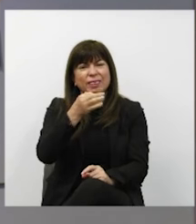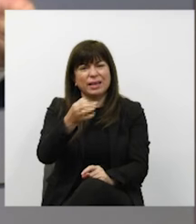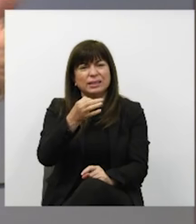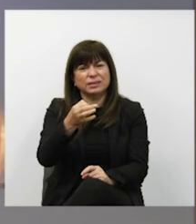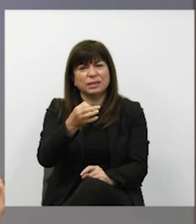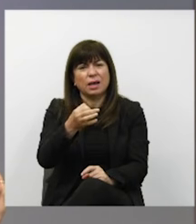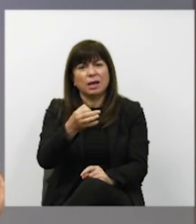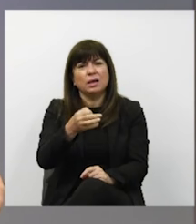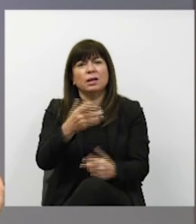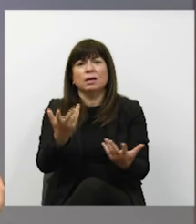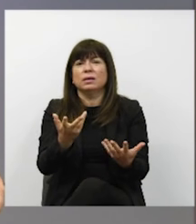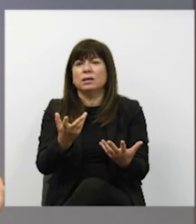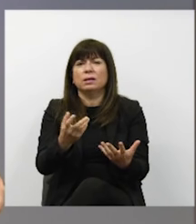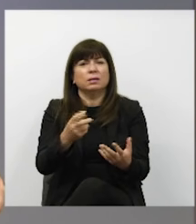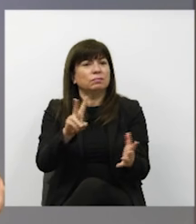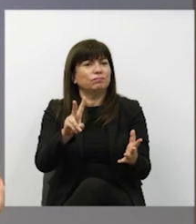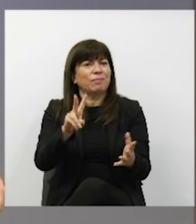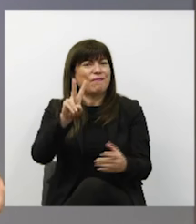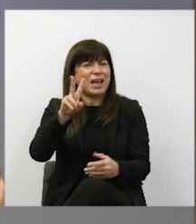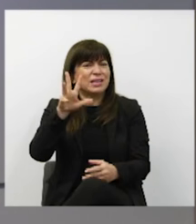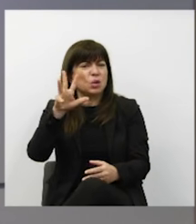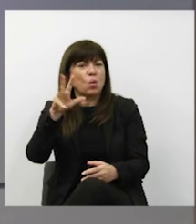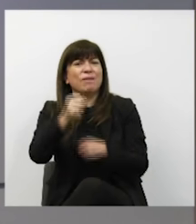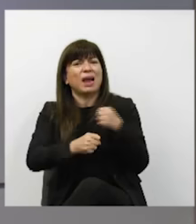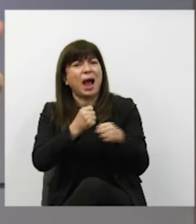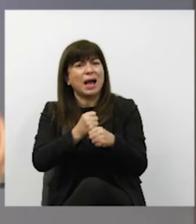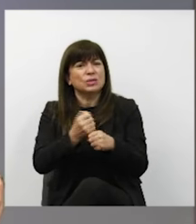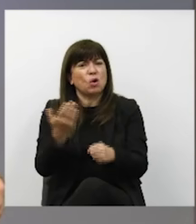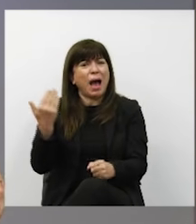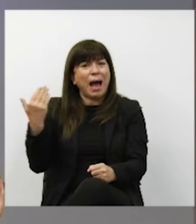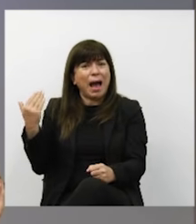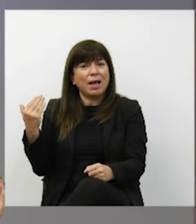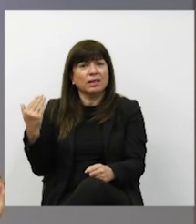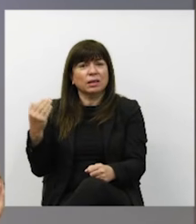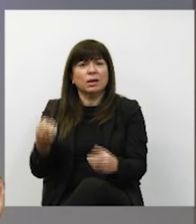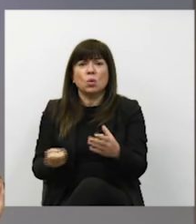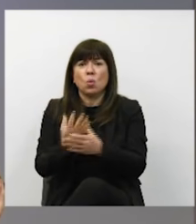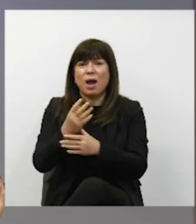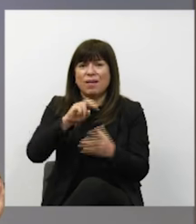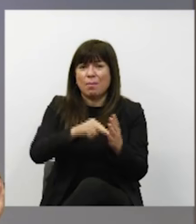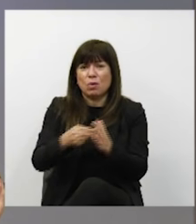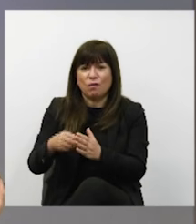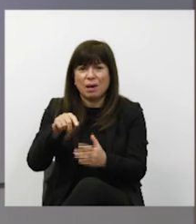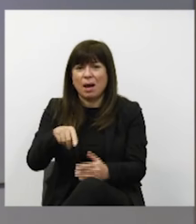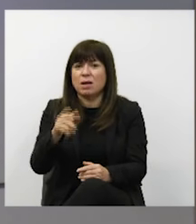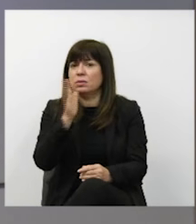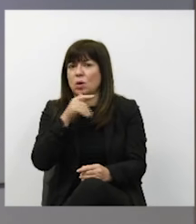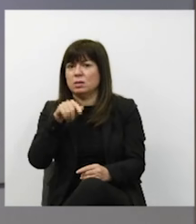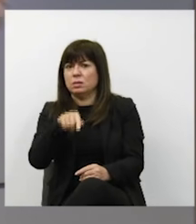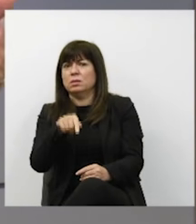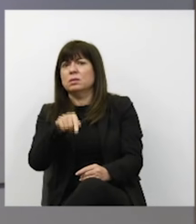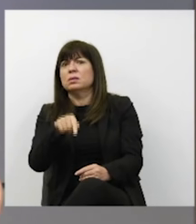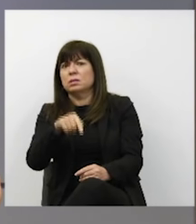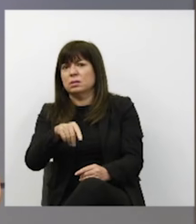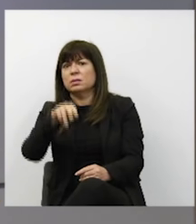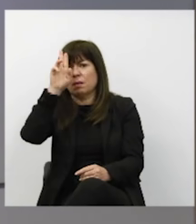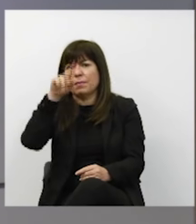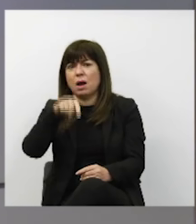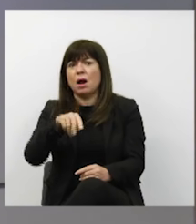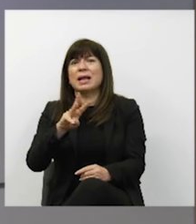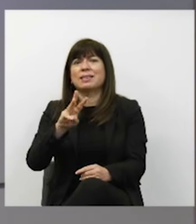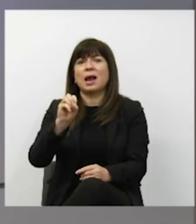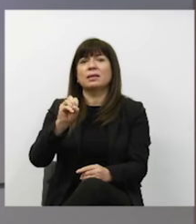Gran Depresión del 29, ¿no es cierto?, no observaremos una profundidad de crisis como esta, otros del 82, pero no hay duda que en los últimos 30, 40